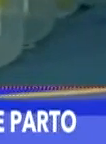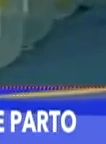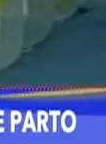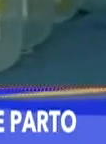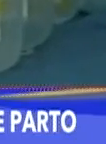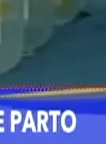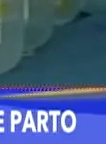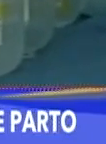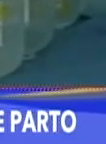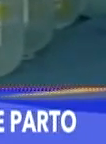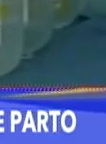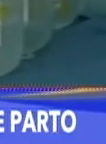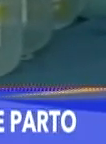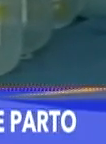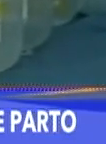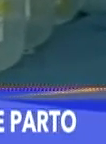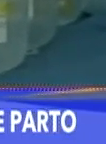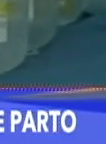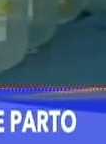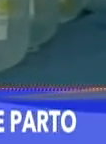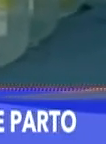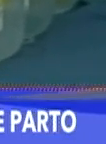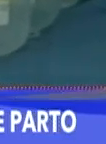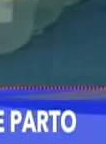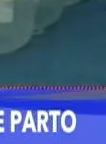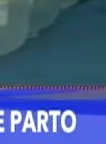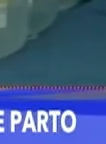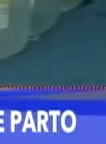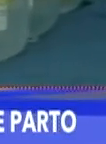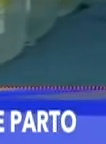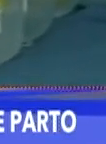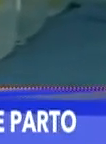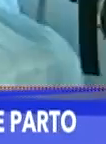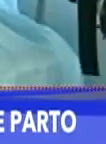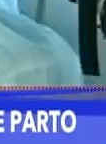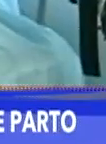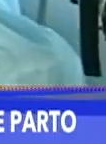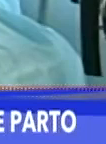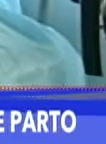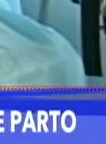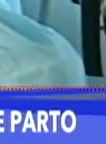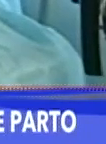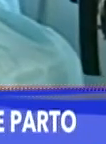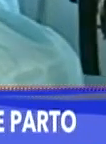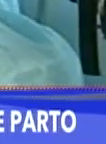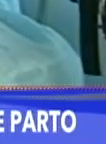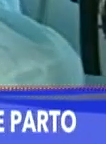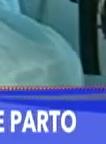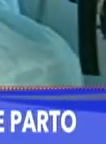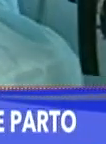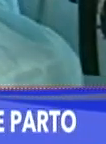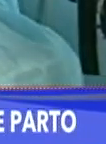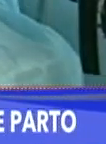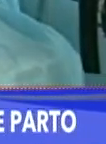doctora Vanessa Marcano, médico directora aquí al centro del ambulatorio José Nicomedes Blanco Gil. Hemos atendido a